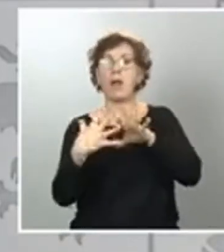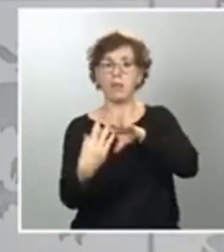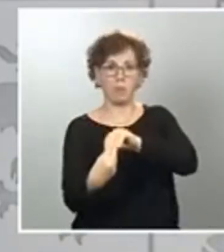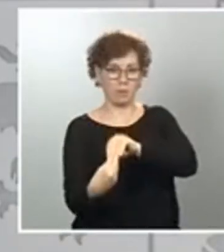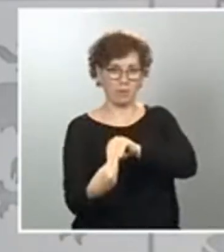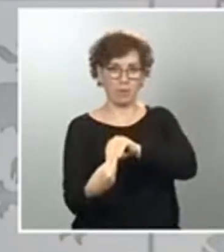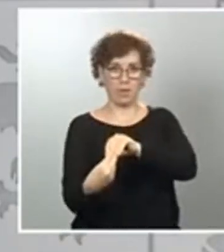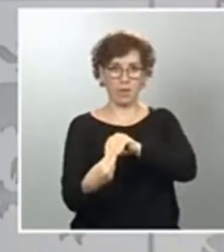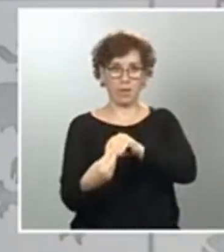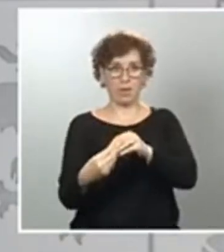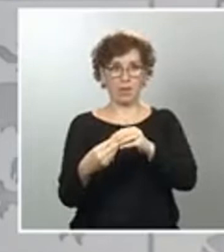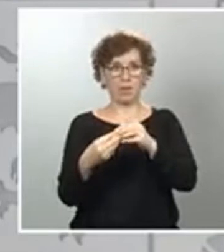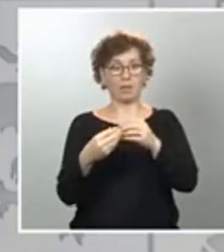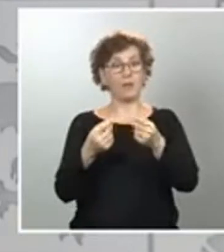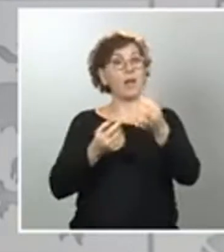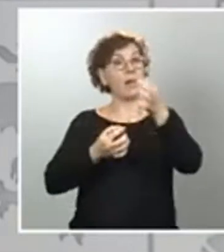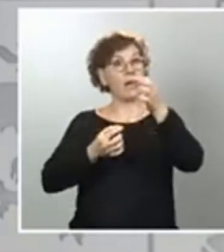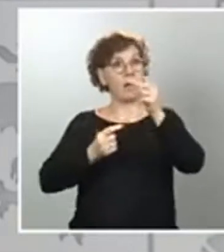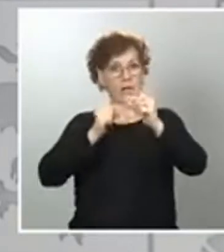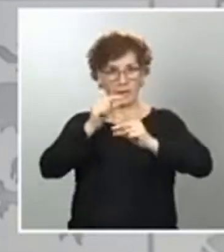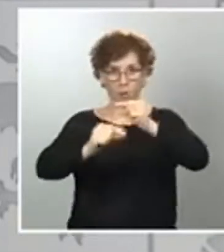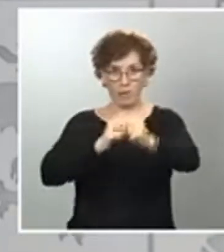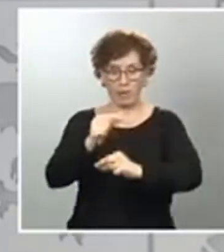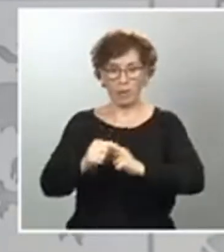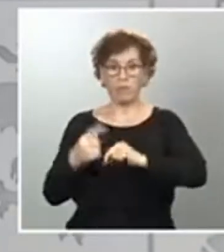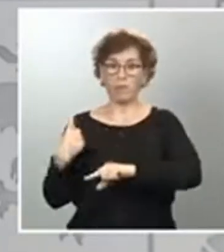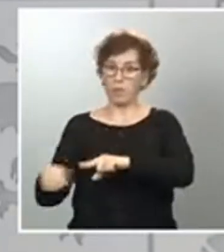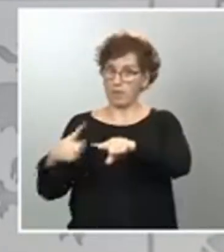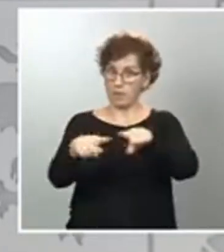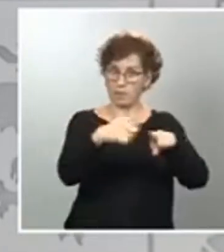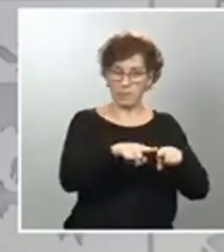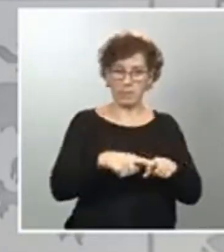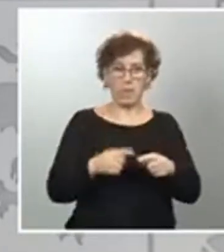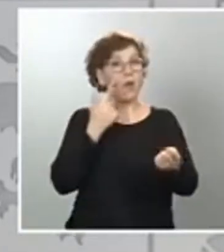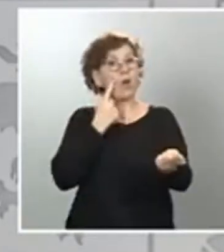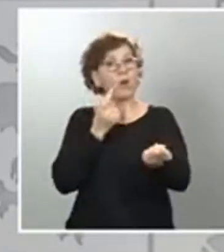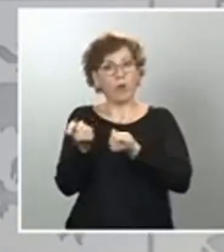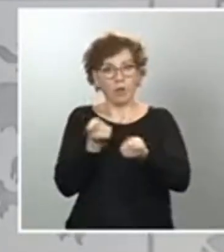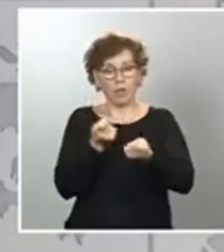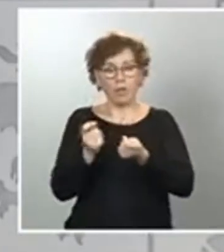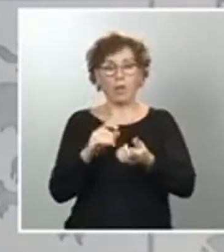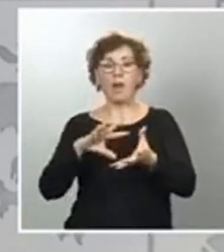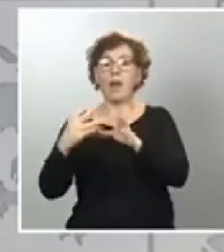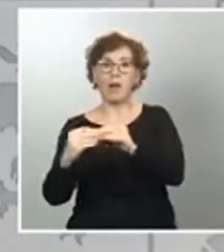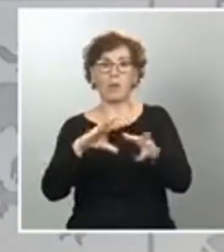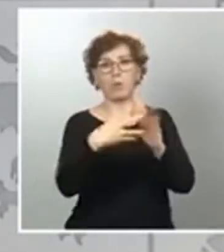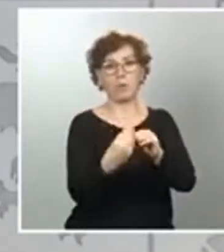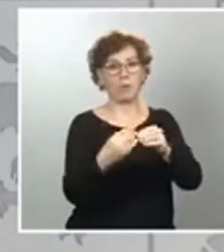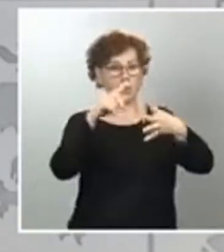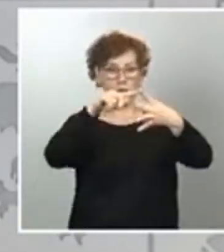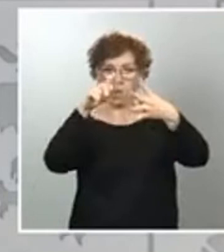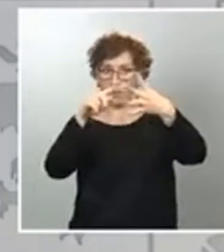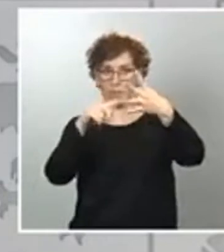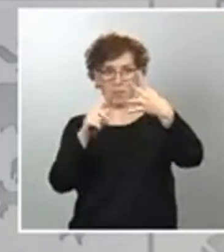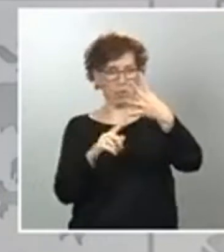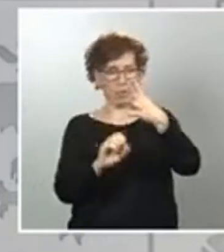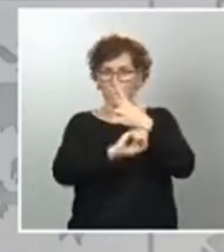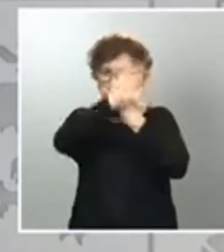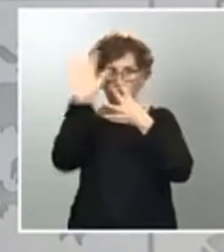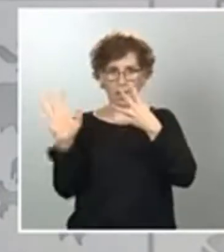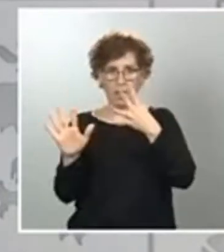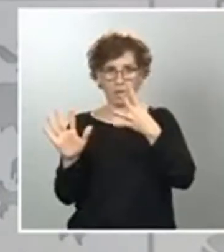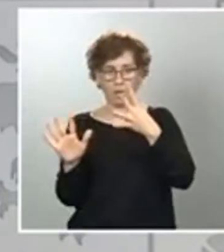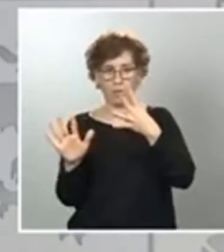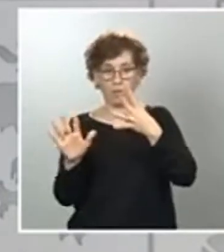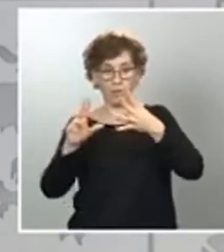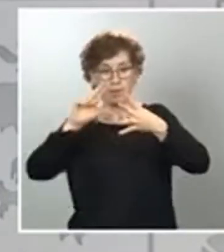tanto, gradualidad, asimetría, coordinación y adaptabilidad. Sobre la asimetría y la coordinación,